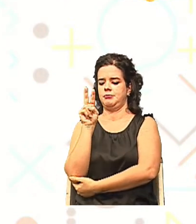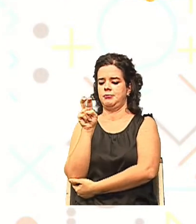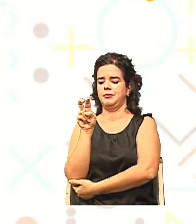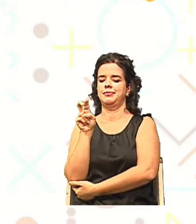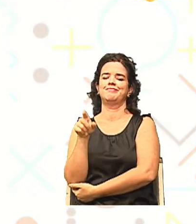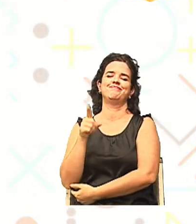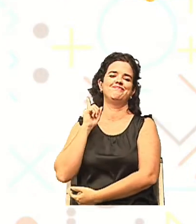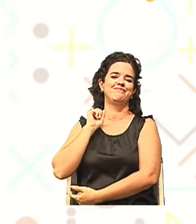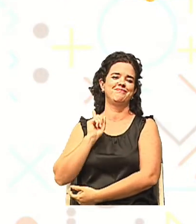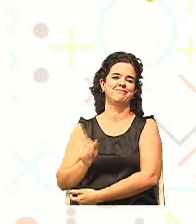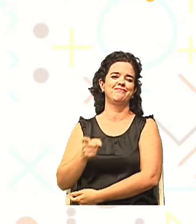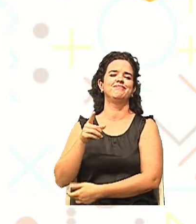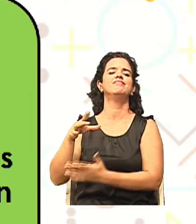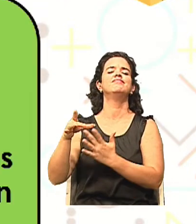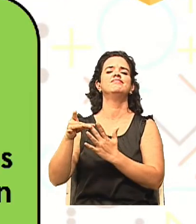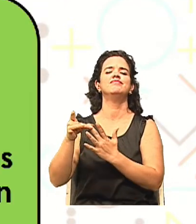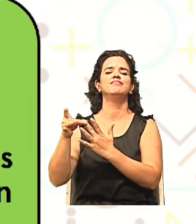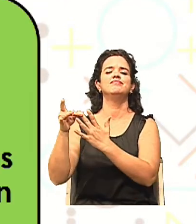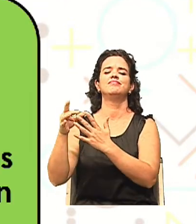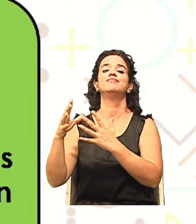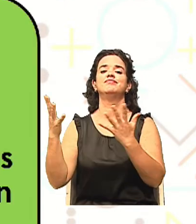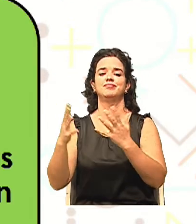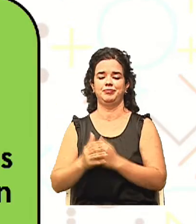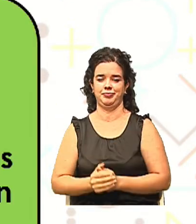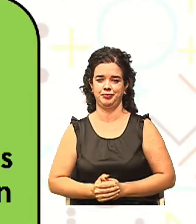Aquí encontramos algo.